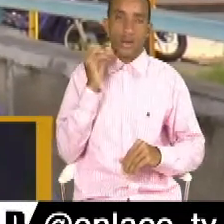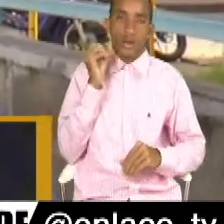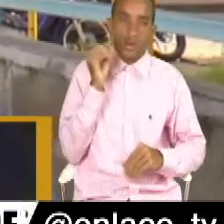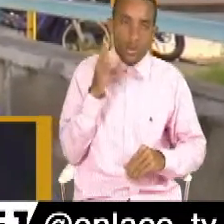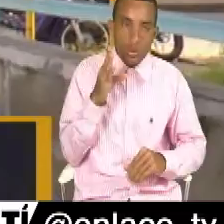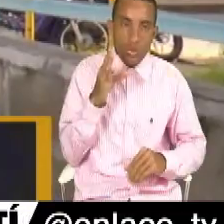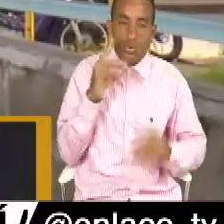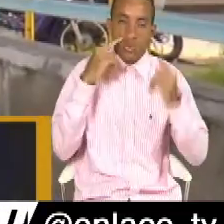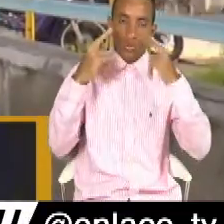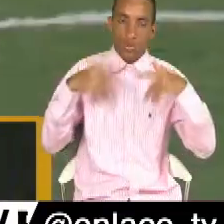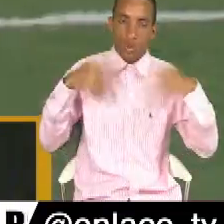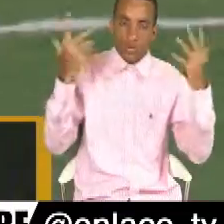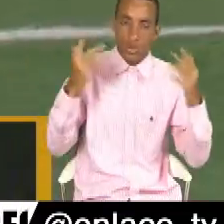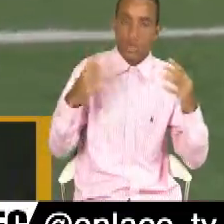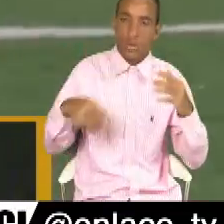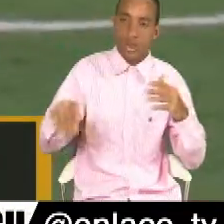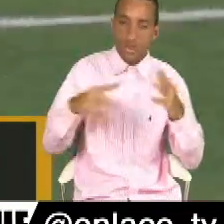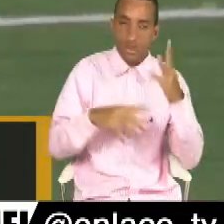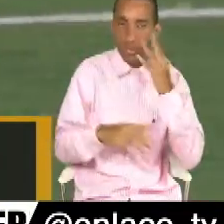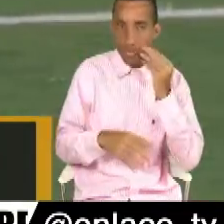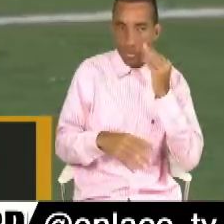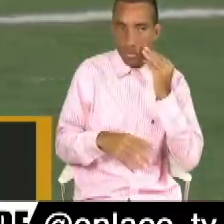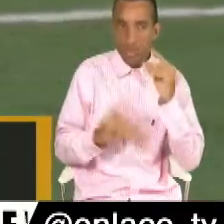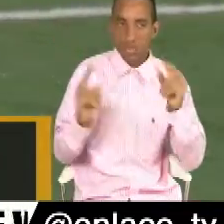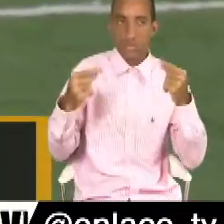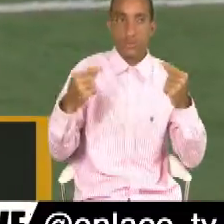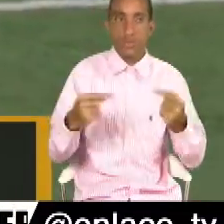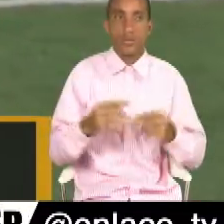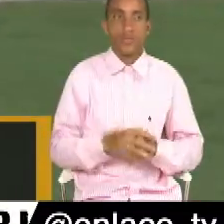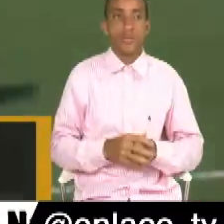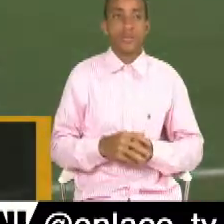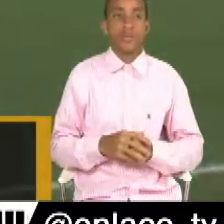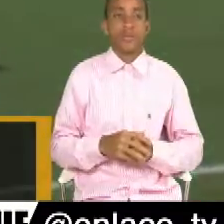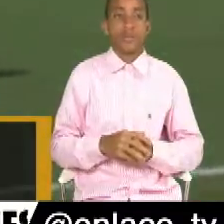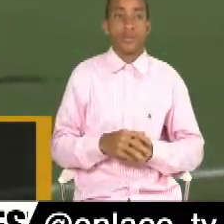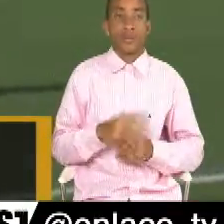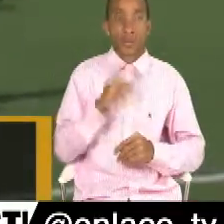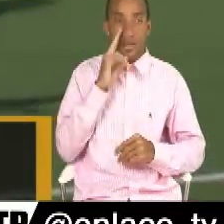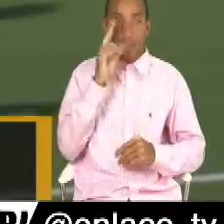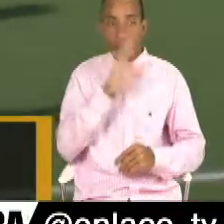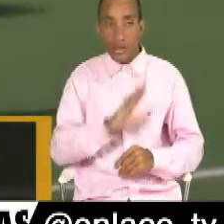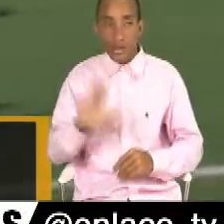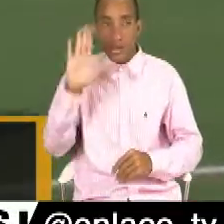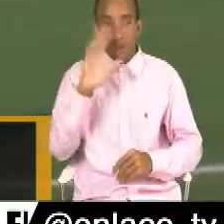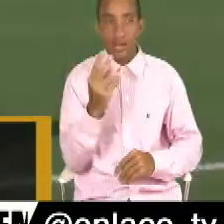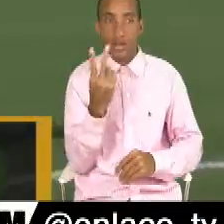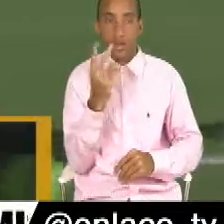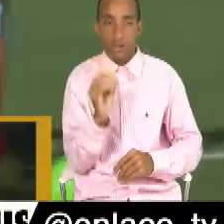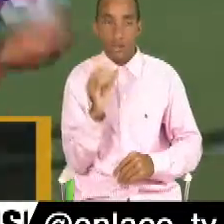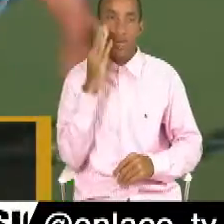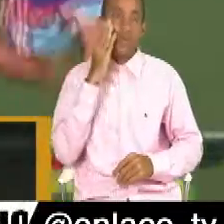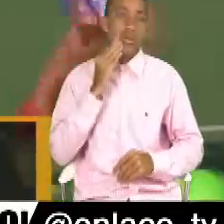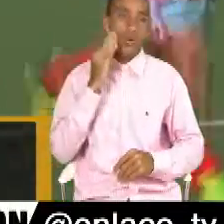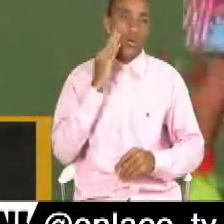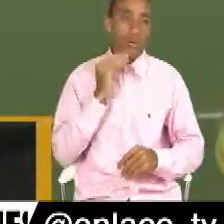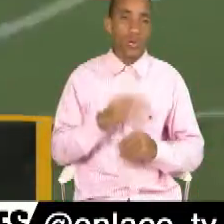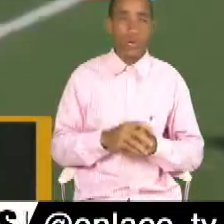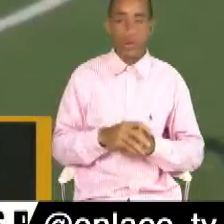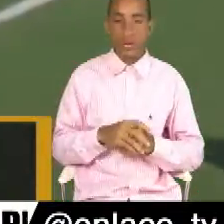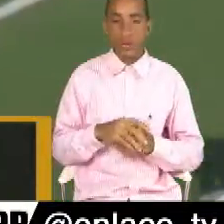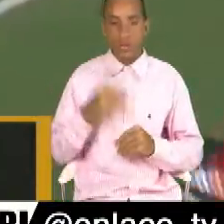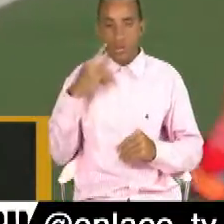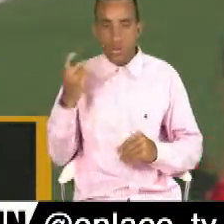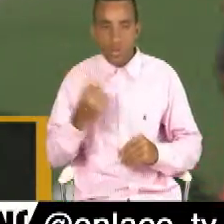la experiencia que ganan los muchachos en esta clase de torneos. El torneo nacional sub-20 más que todo es un equipo joven, un equipo que está buscando las